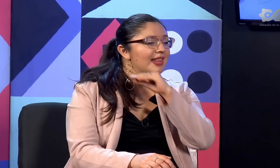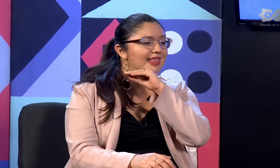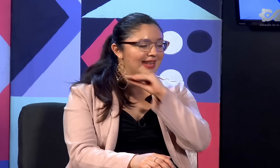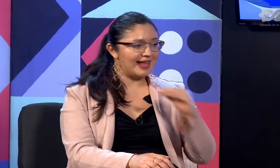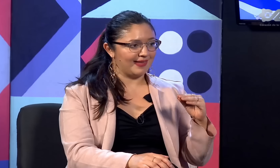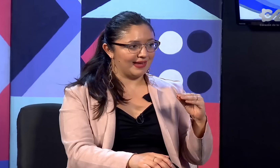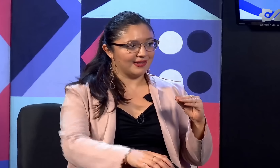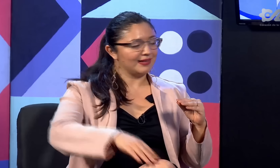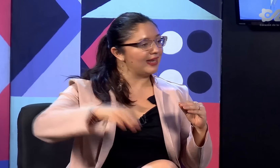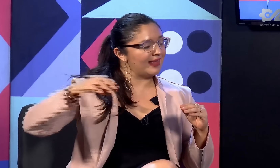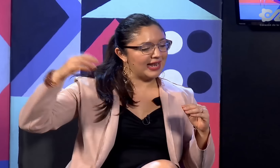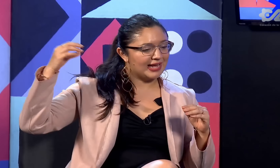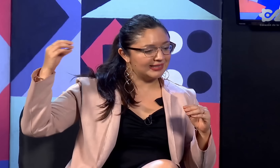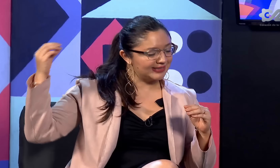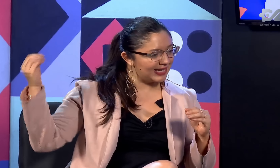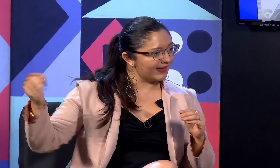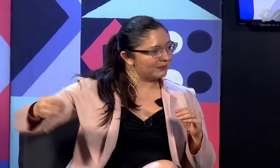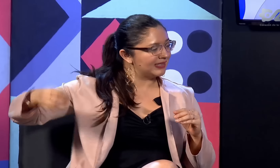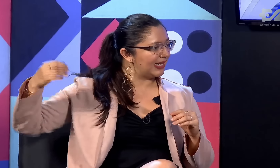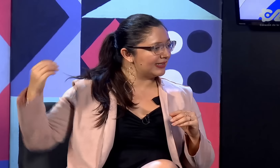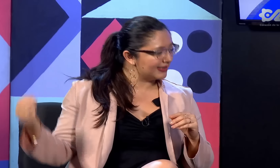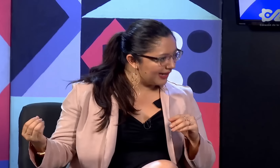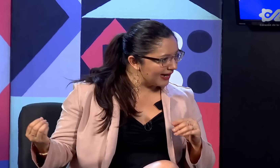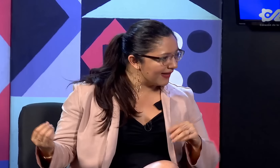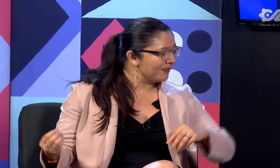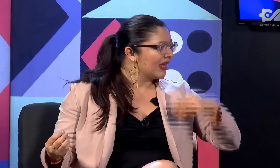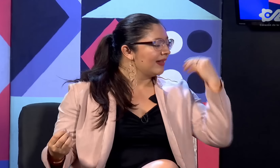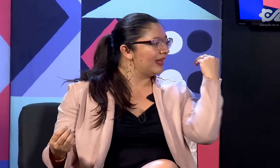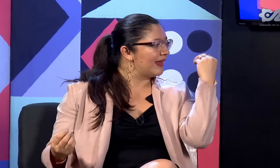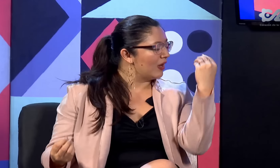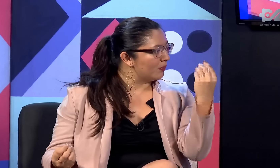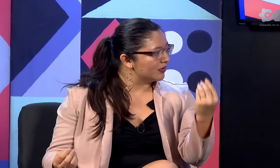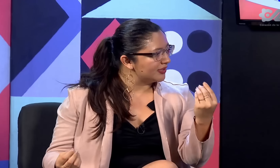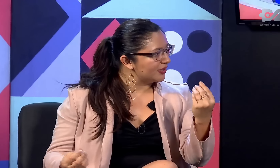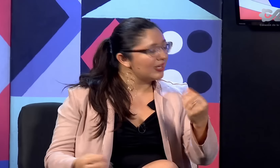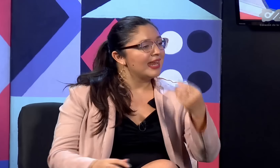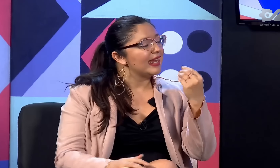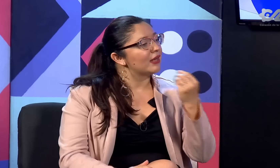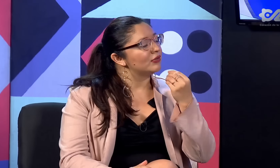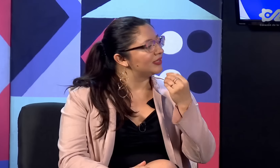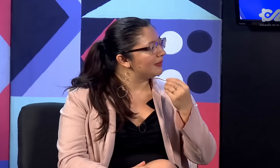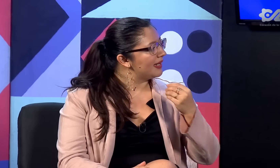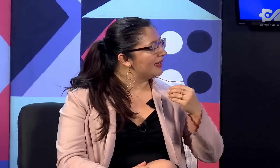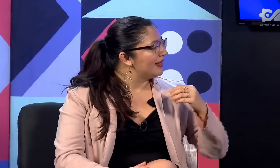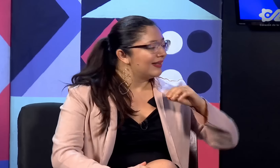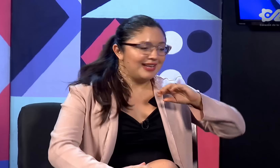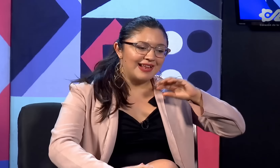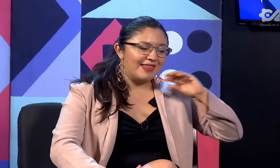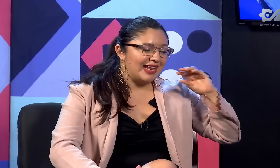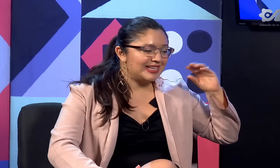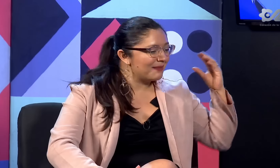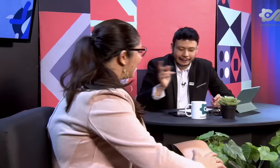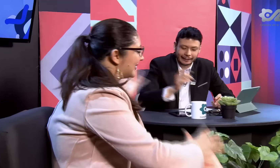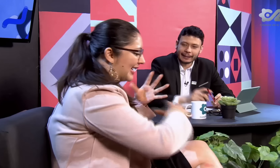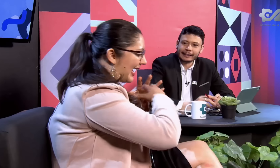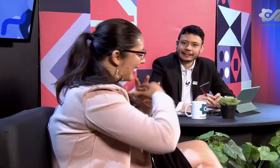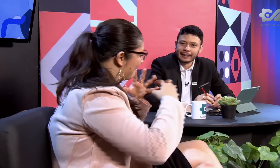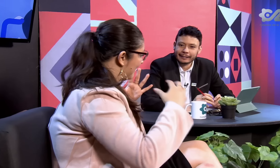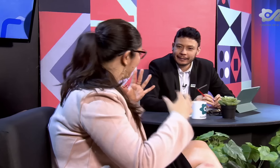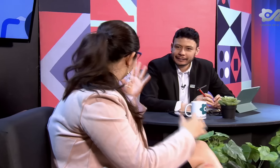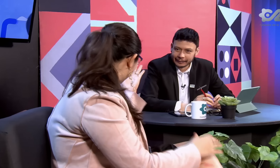expresión de nadie, ni de la izquierda más a la izquierda, ni de la oposición, ni de la derecha más, ni de la derecha